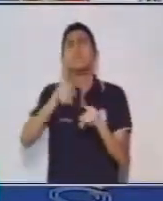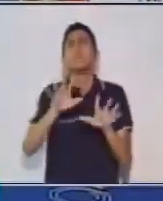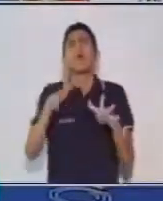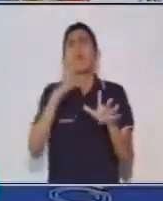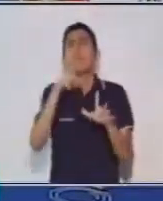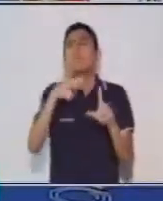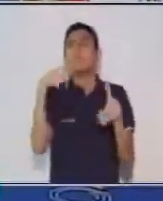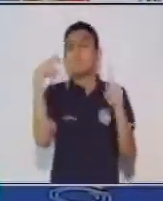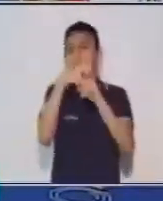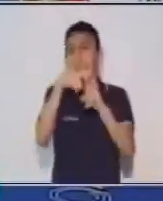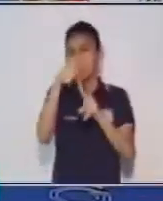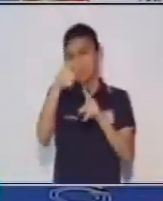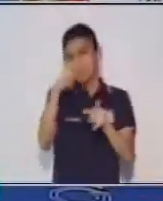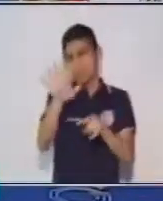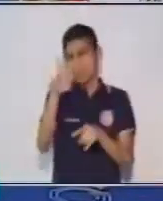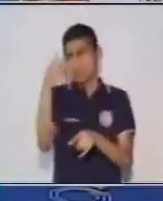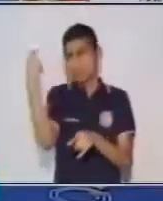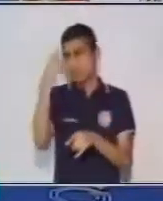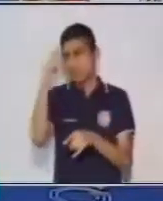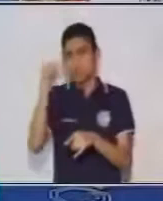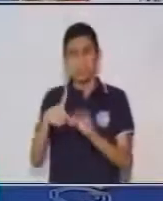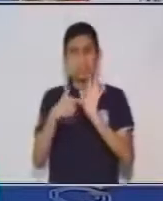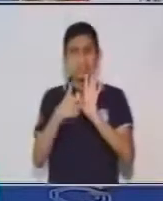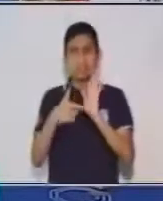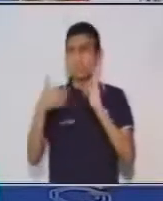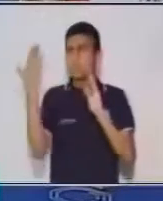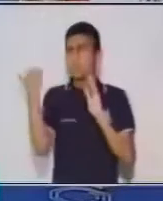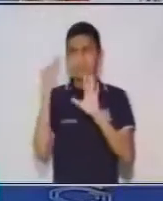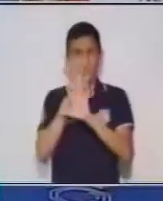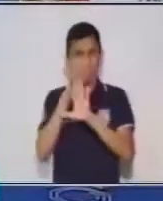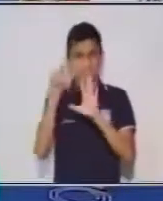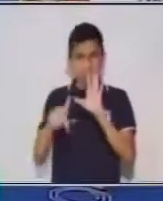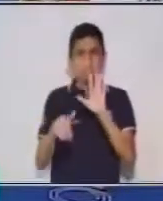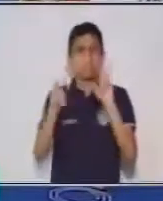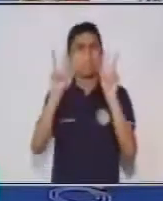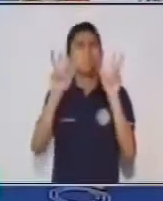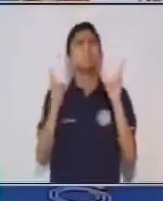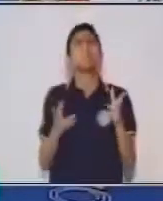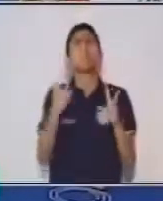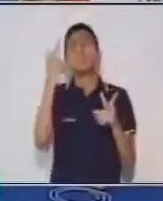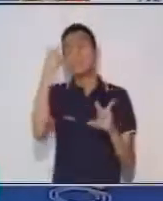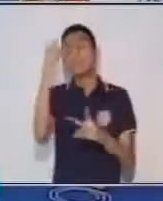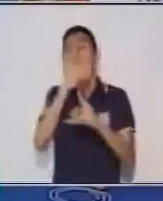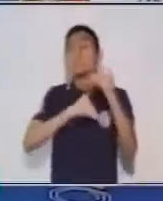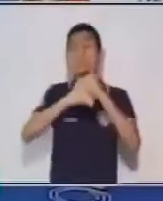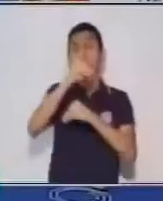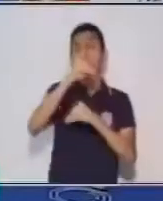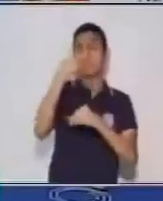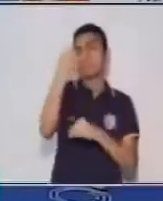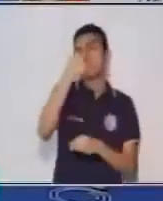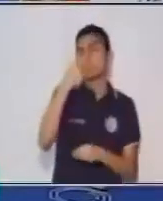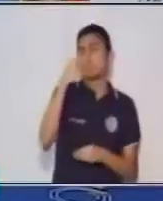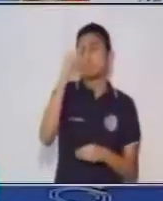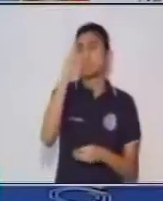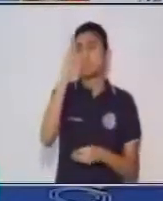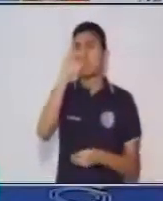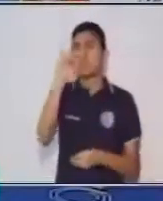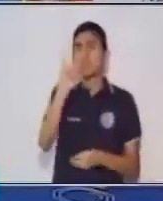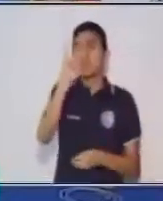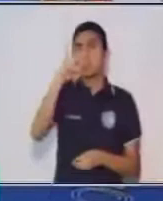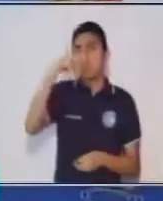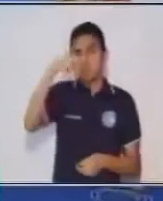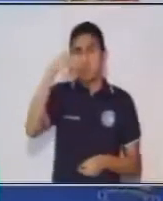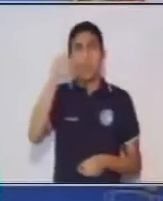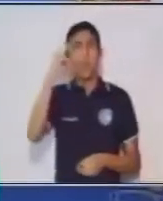reto, ya habías trabajado este relato breve, pasándolo al subjuntivo, todas las combinaciones que